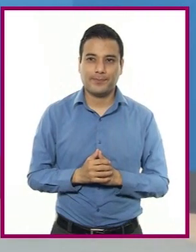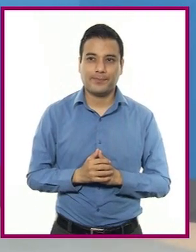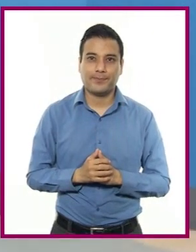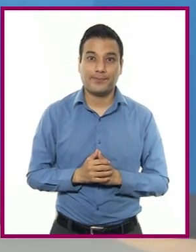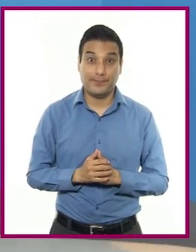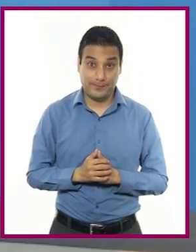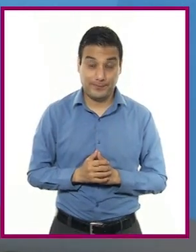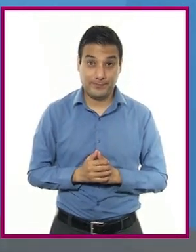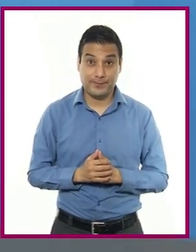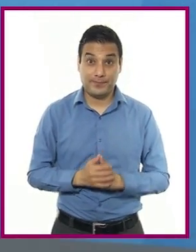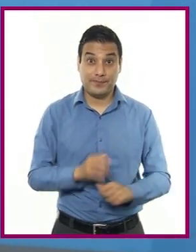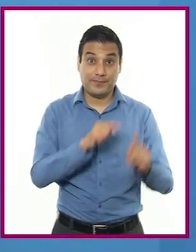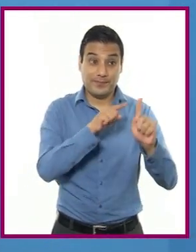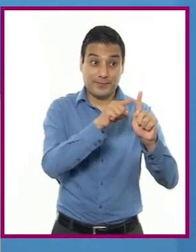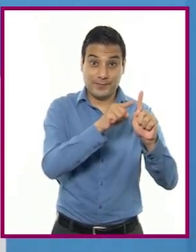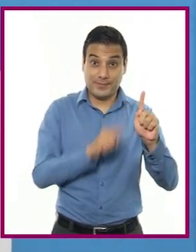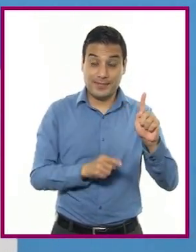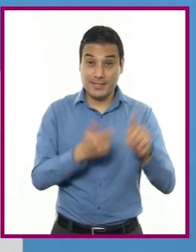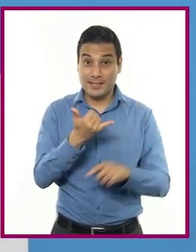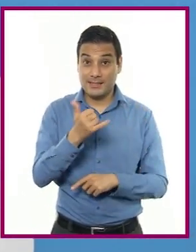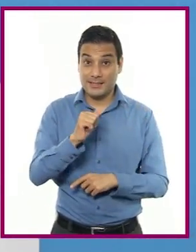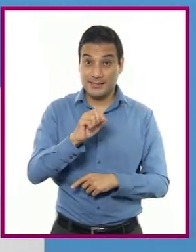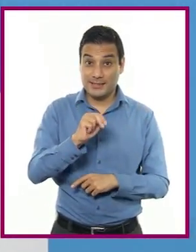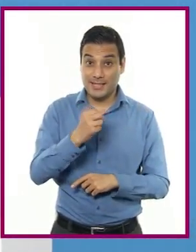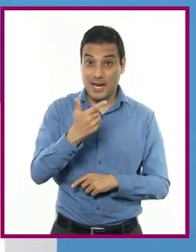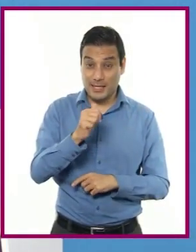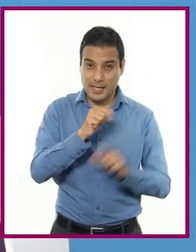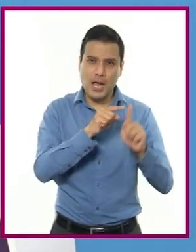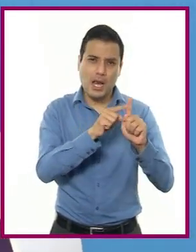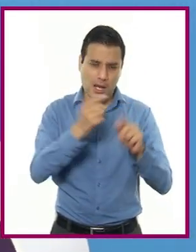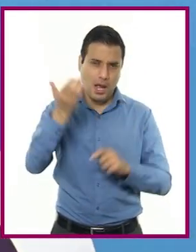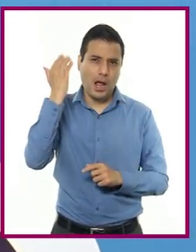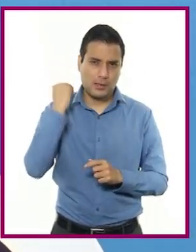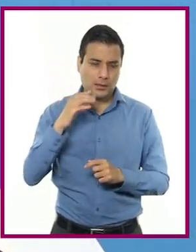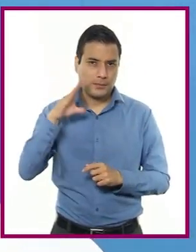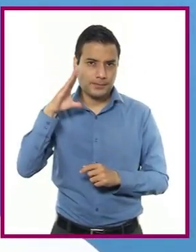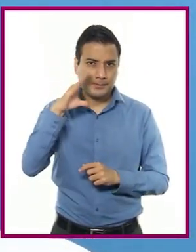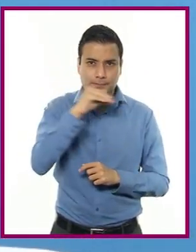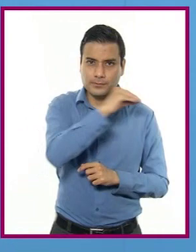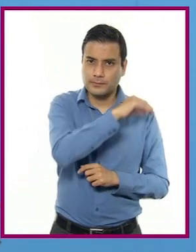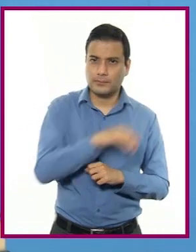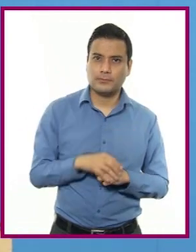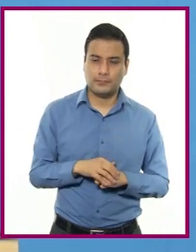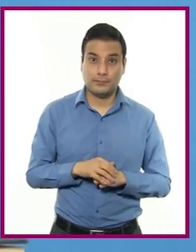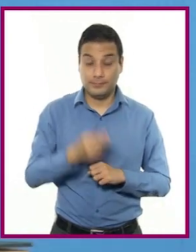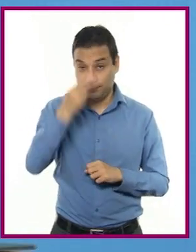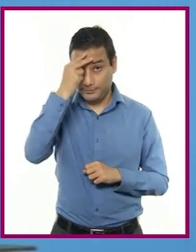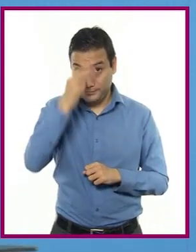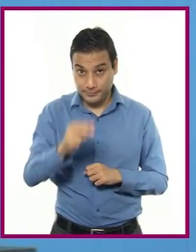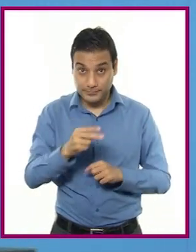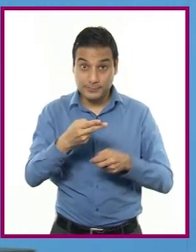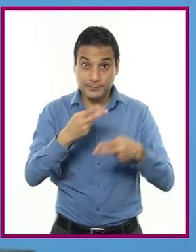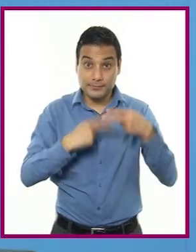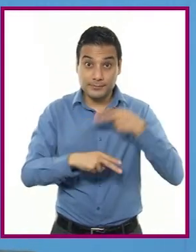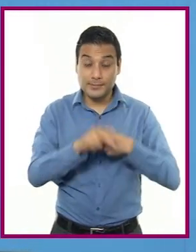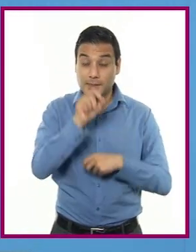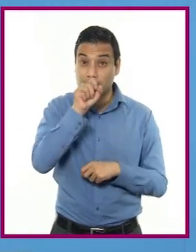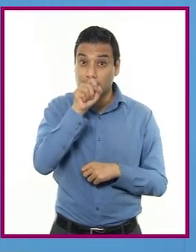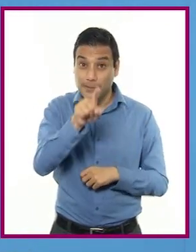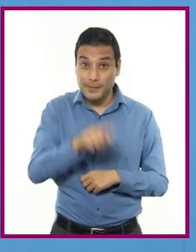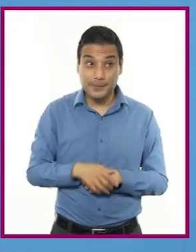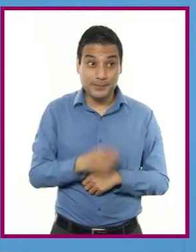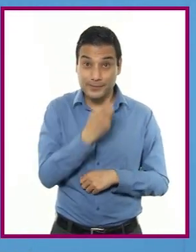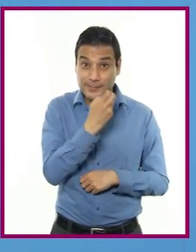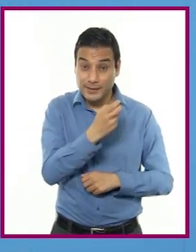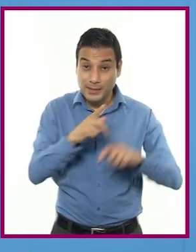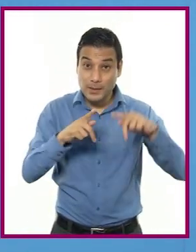Yanga es solo uno de muchos afrodescendientes que tuvo presencia en nuestro país, además de uno de los personajes